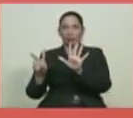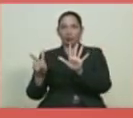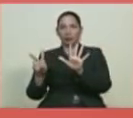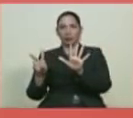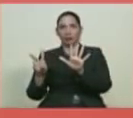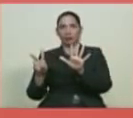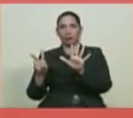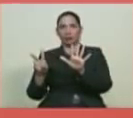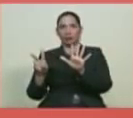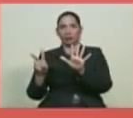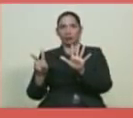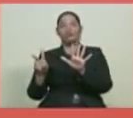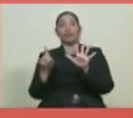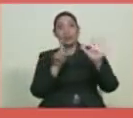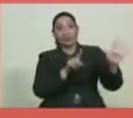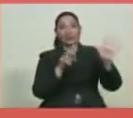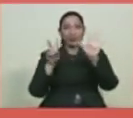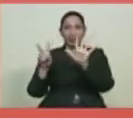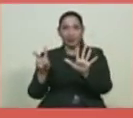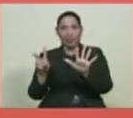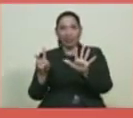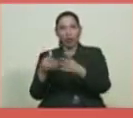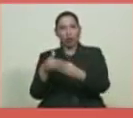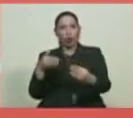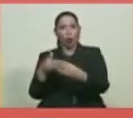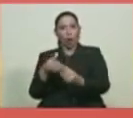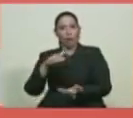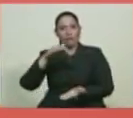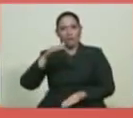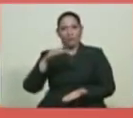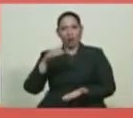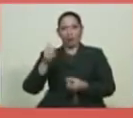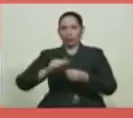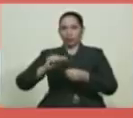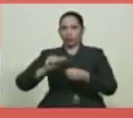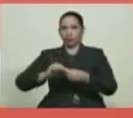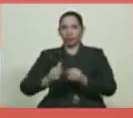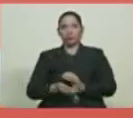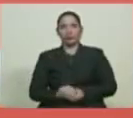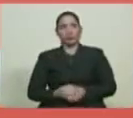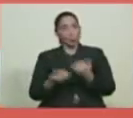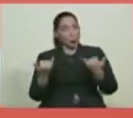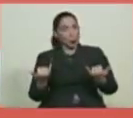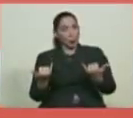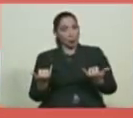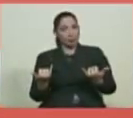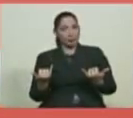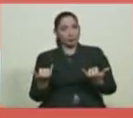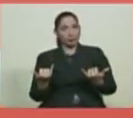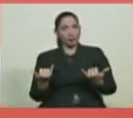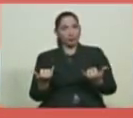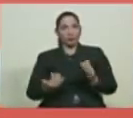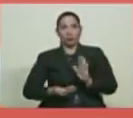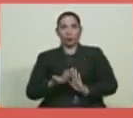es $67 por barril. En este momento incluso, y es un elemento